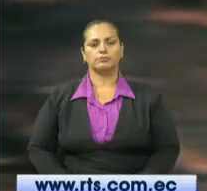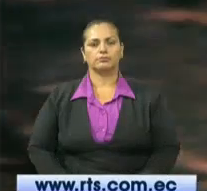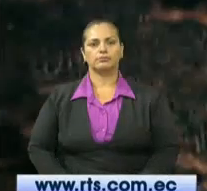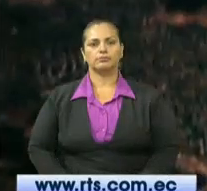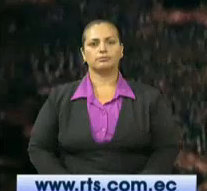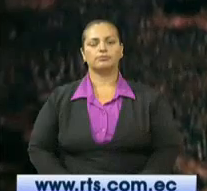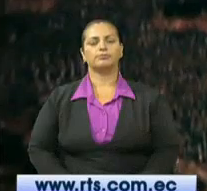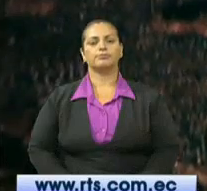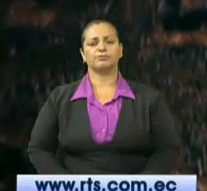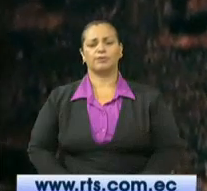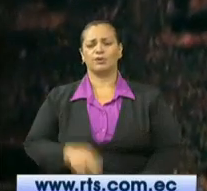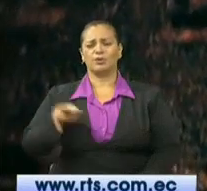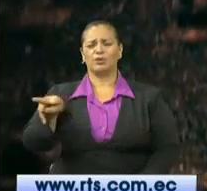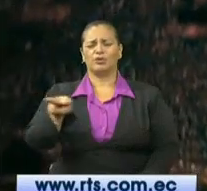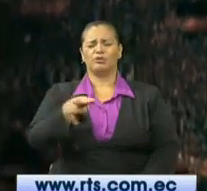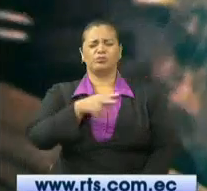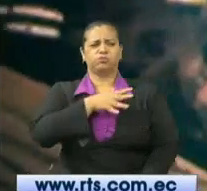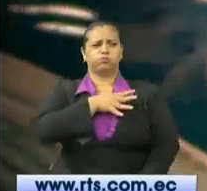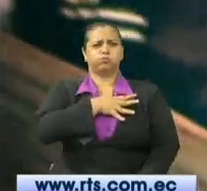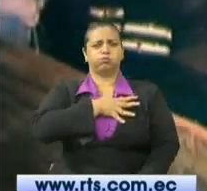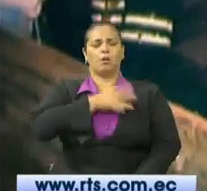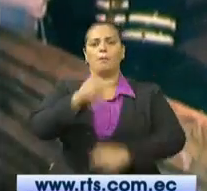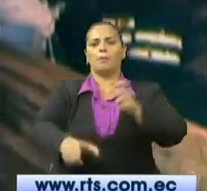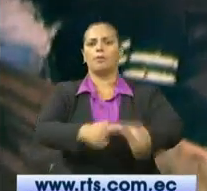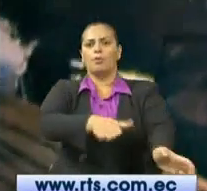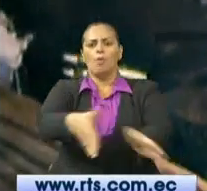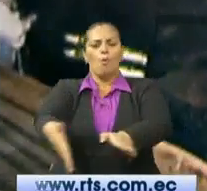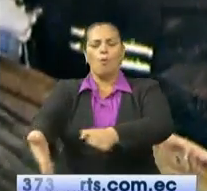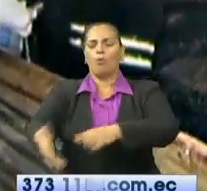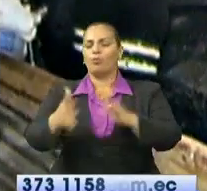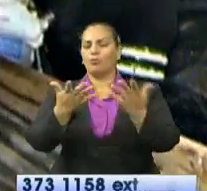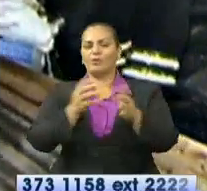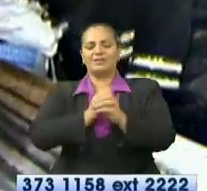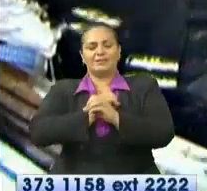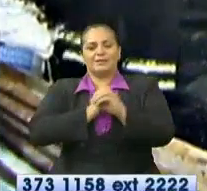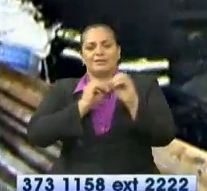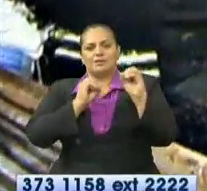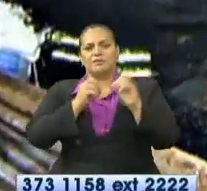fue una desgracia que no dejó víctimas pero sí daños materiales